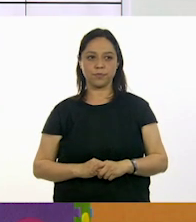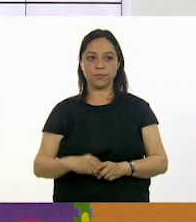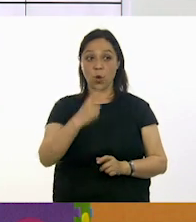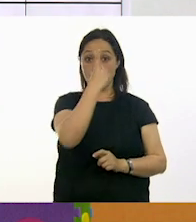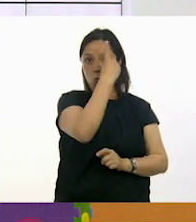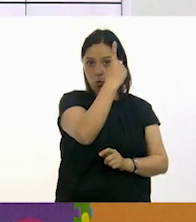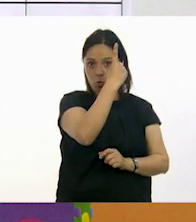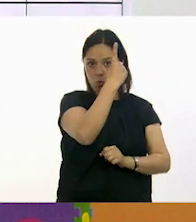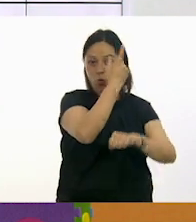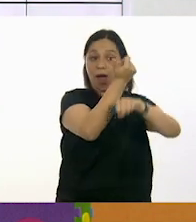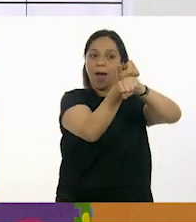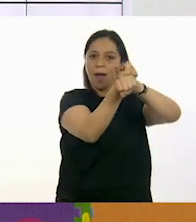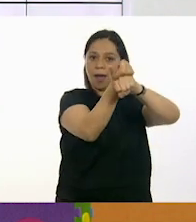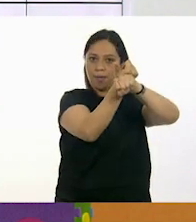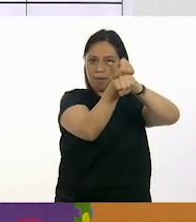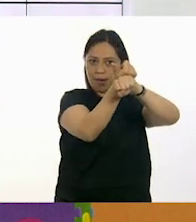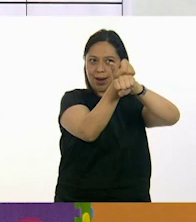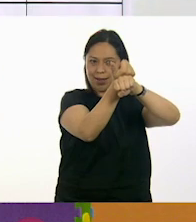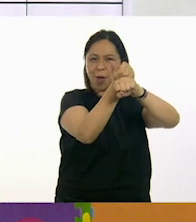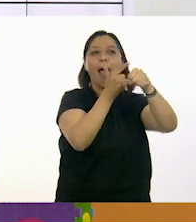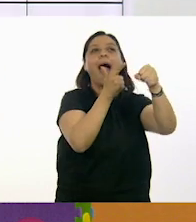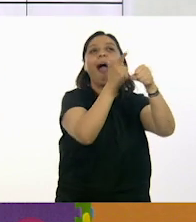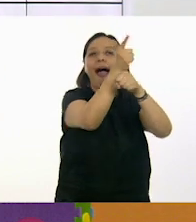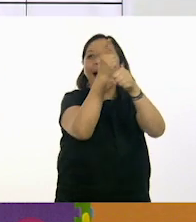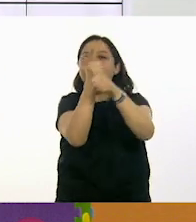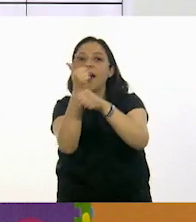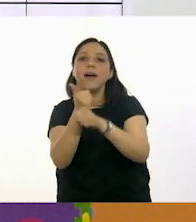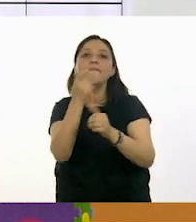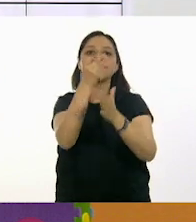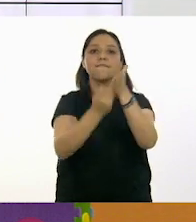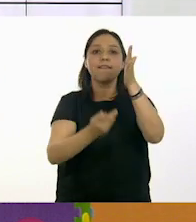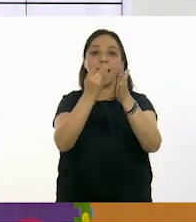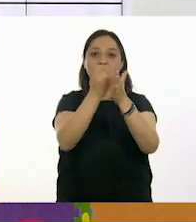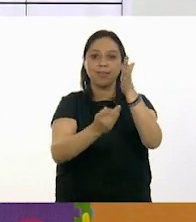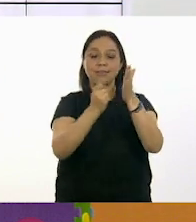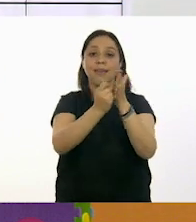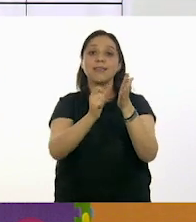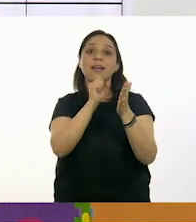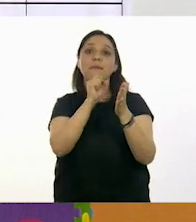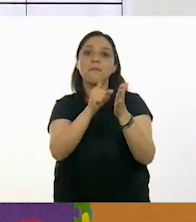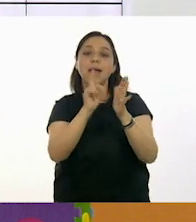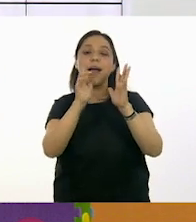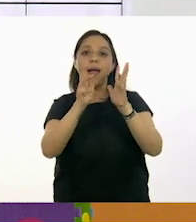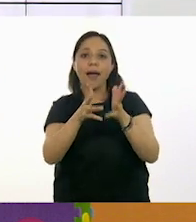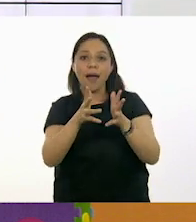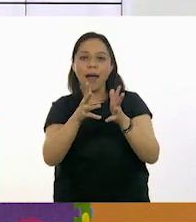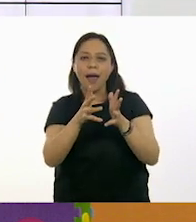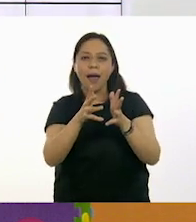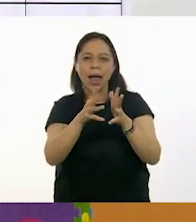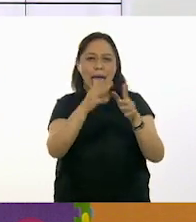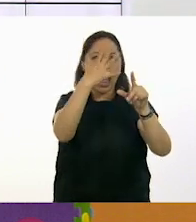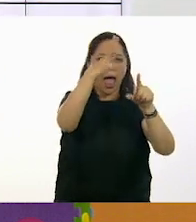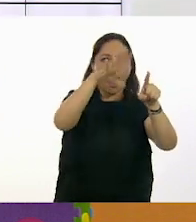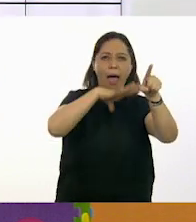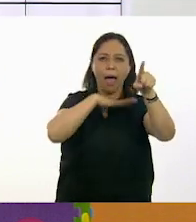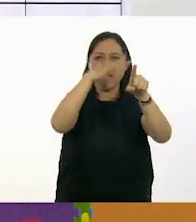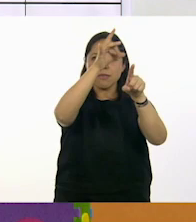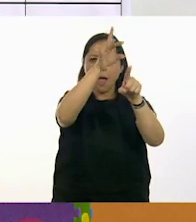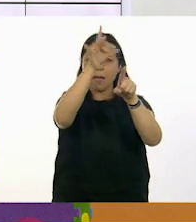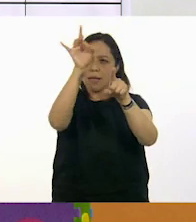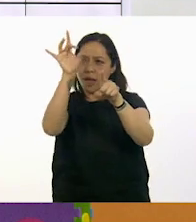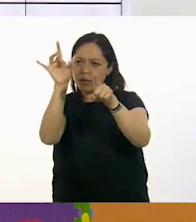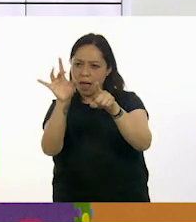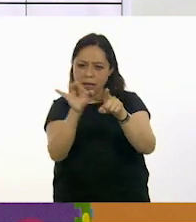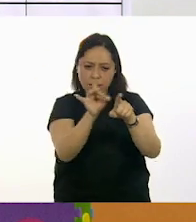1 amarillo. Ya ven cómo ya sabemos qué información contiene cada una de las tablas. Ya podemos nosotros saber en dónde colocar cada uno de